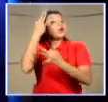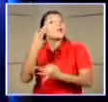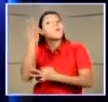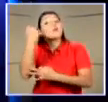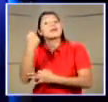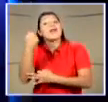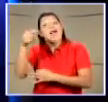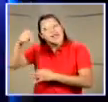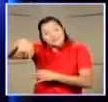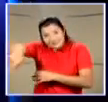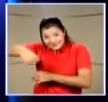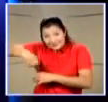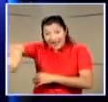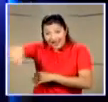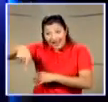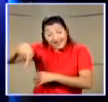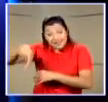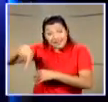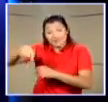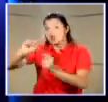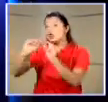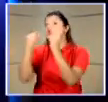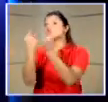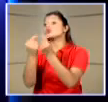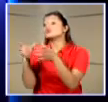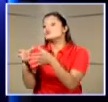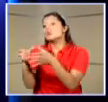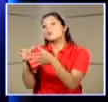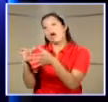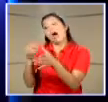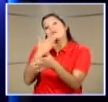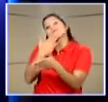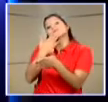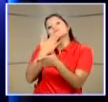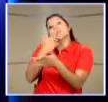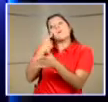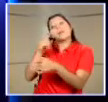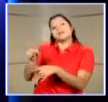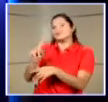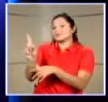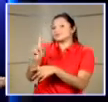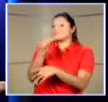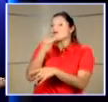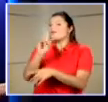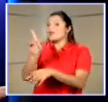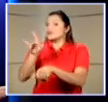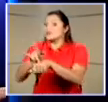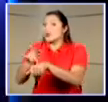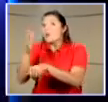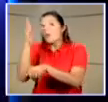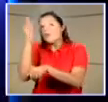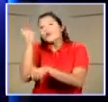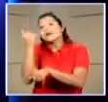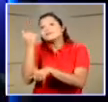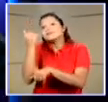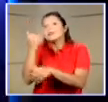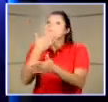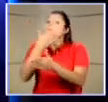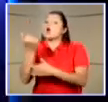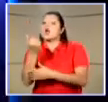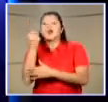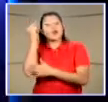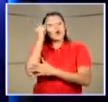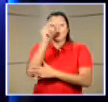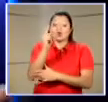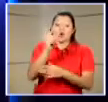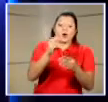sectores del capital financiero que les sirve que el Estado no arregle su déficit para que el Estado tenga que